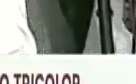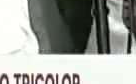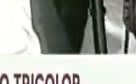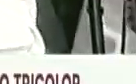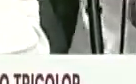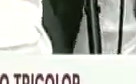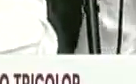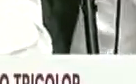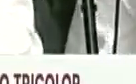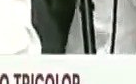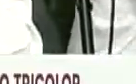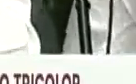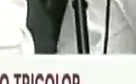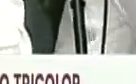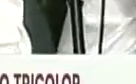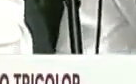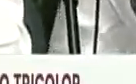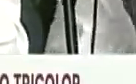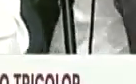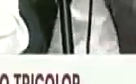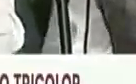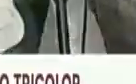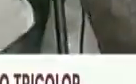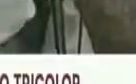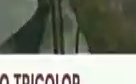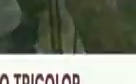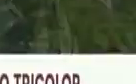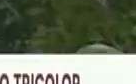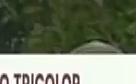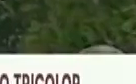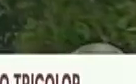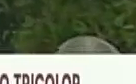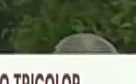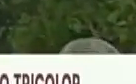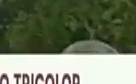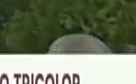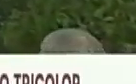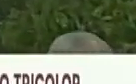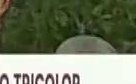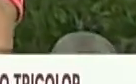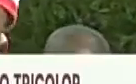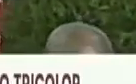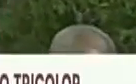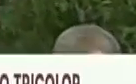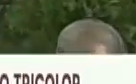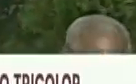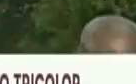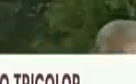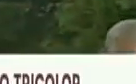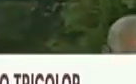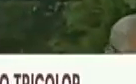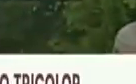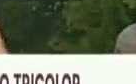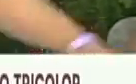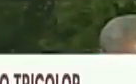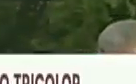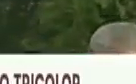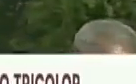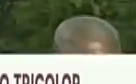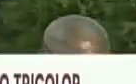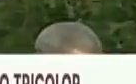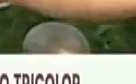con el profundo cantar, que tú expresarás con versos y las maracas